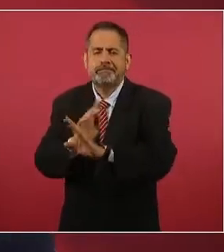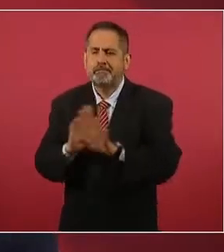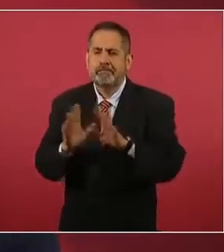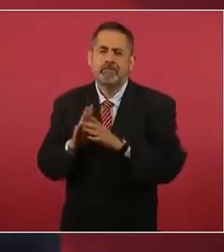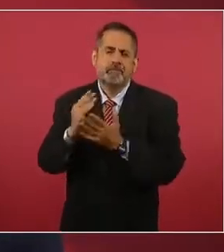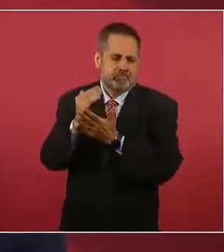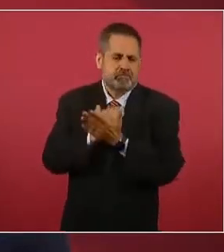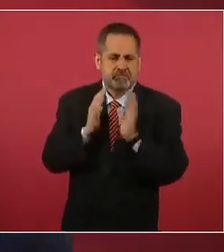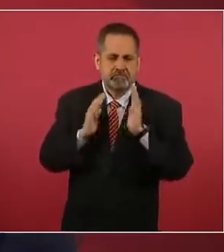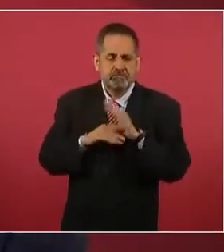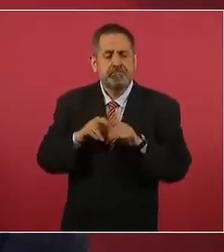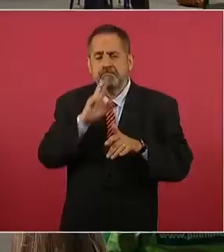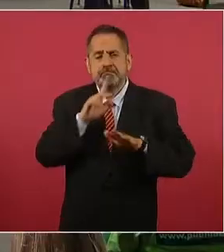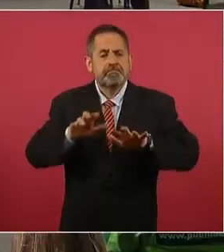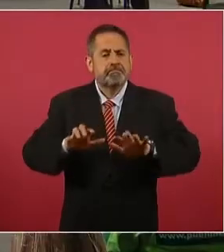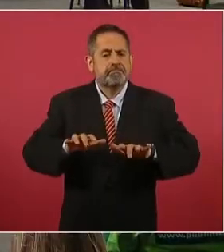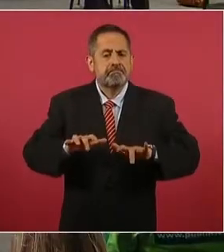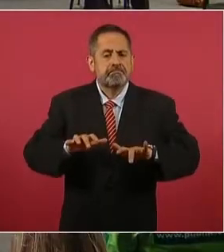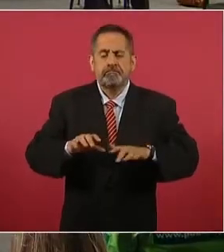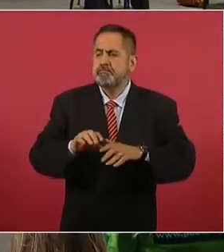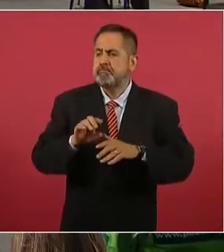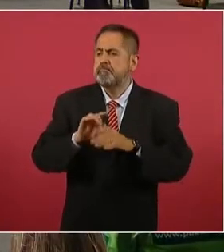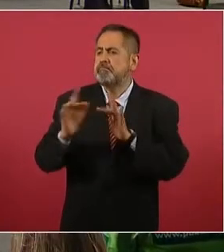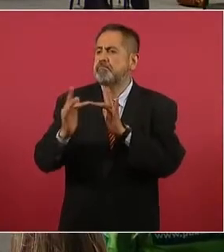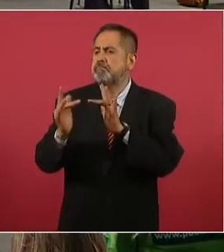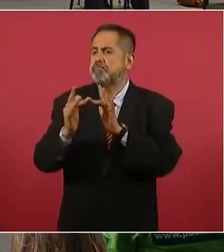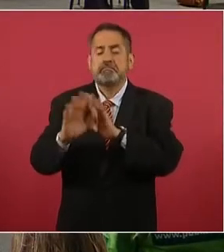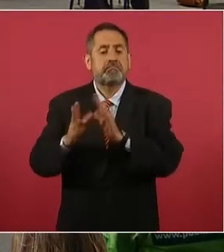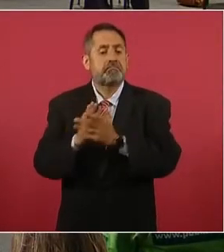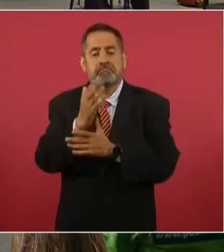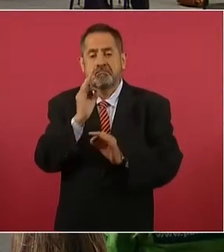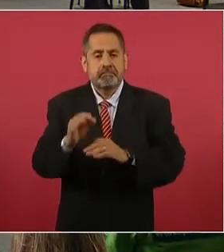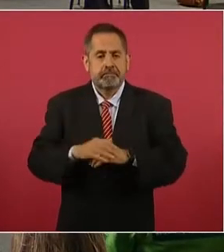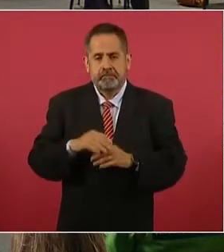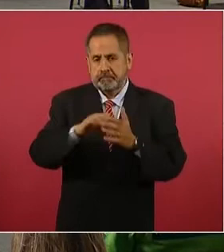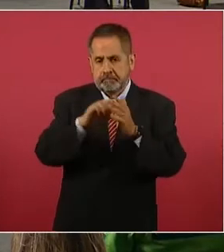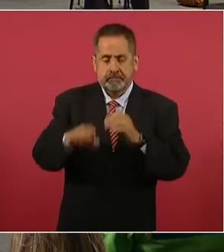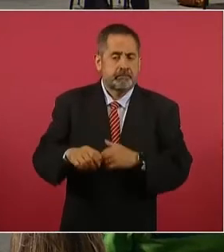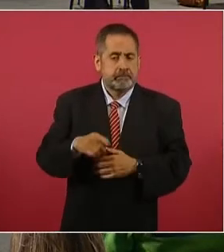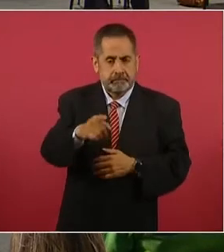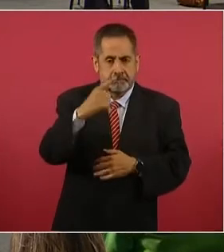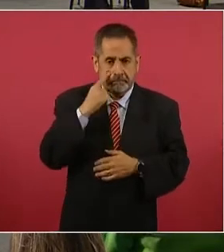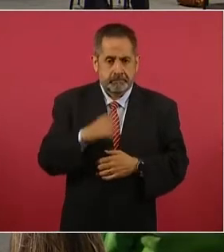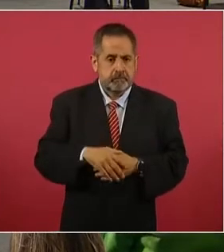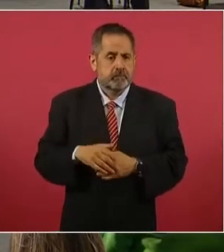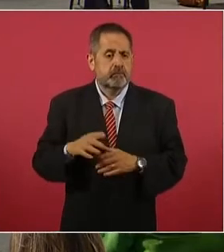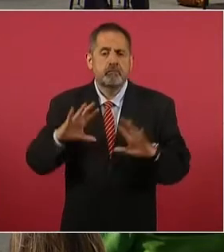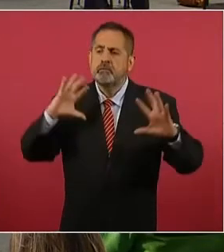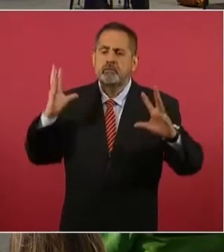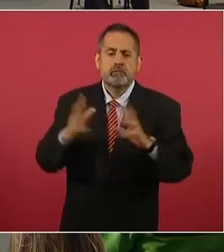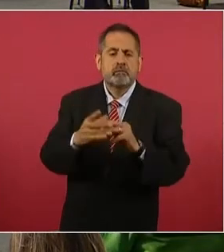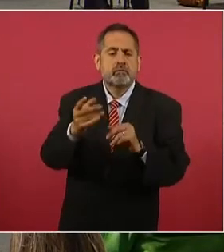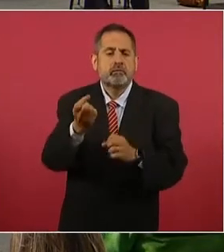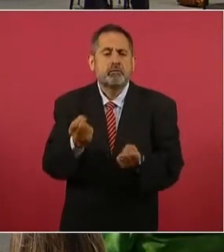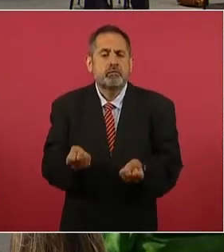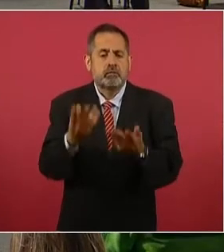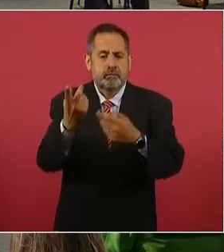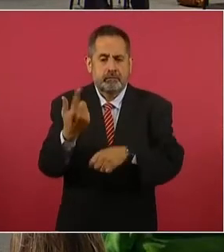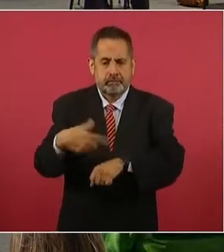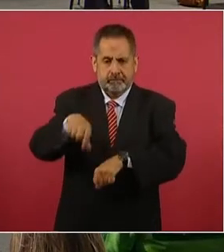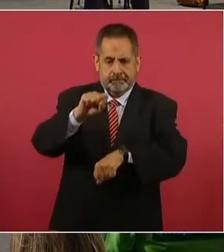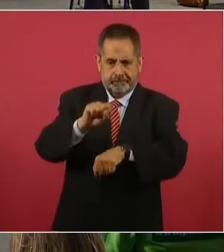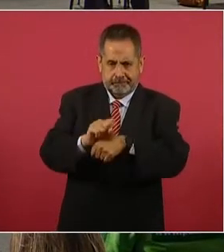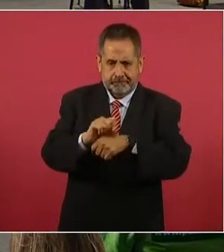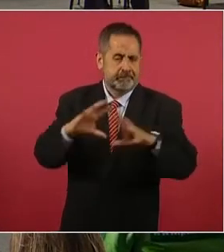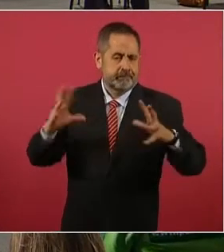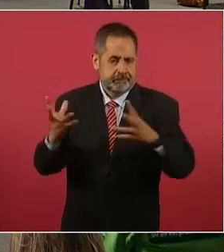el número de trámites de ventanilla. Un ejemplo particular: el número de semanas cotizadas y el salario en el que